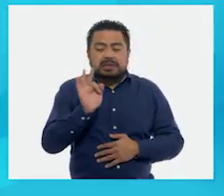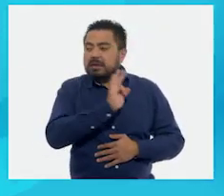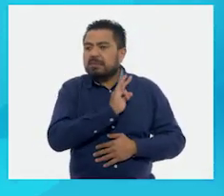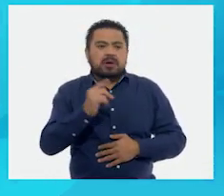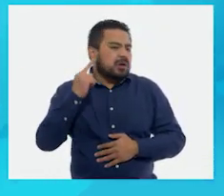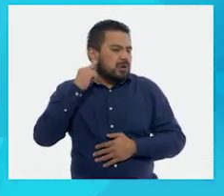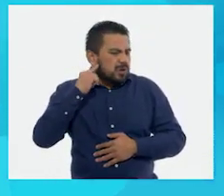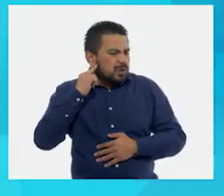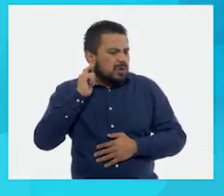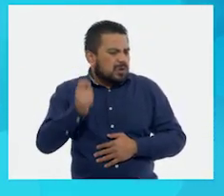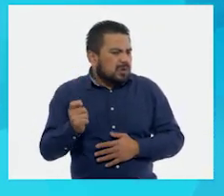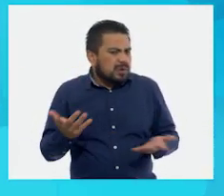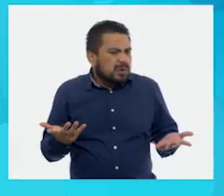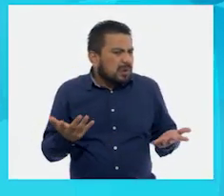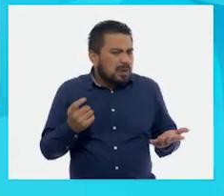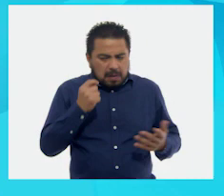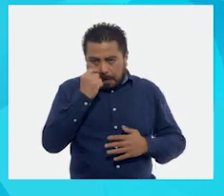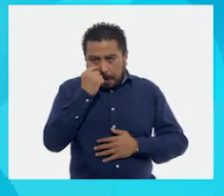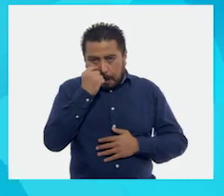esos sonidos.